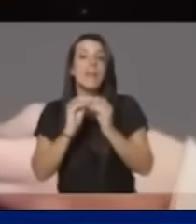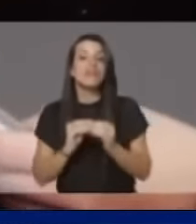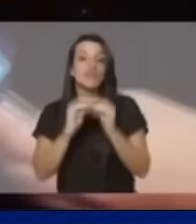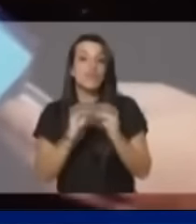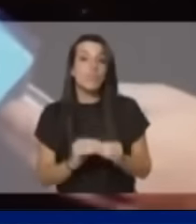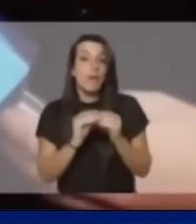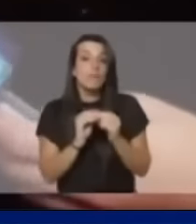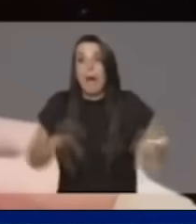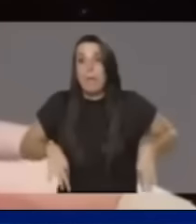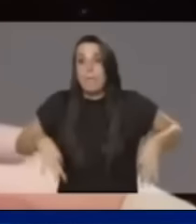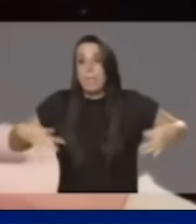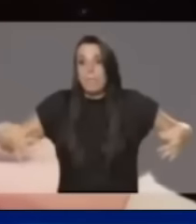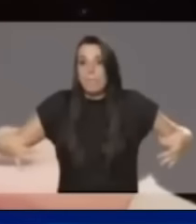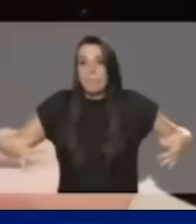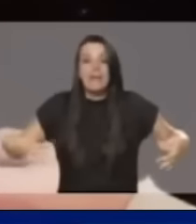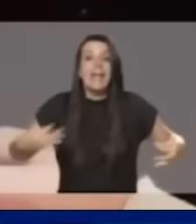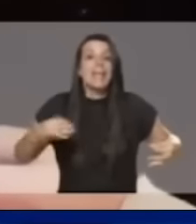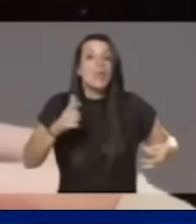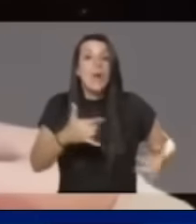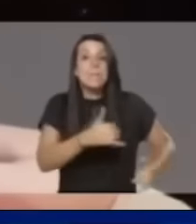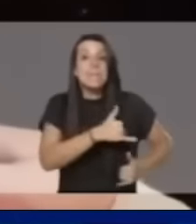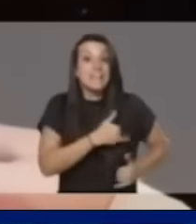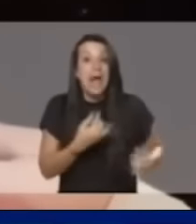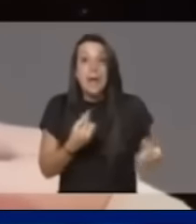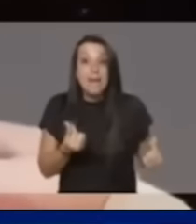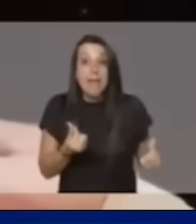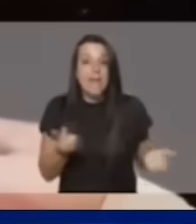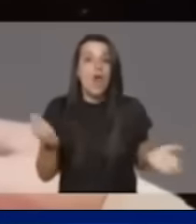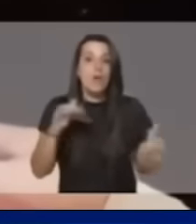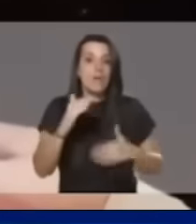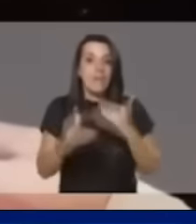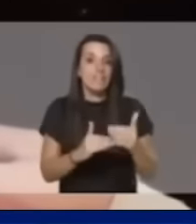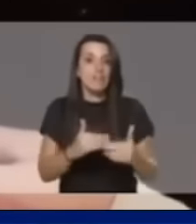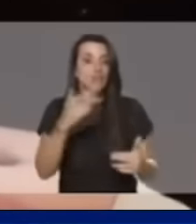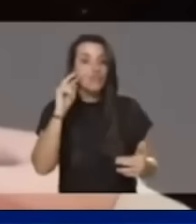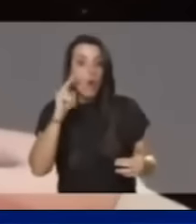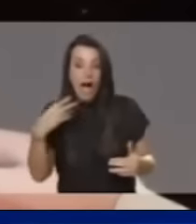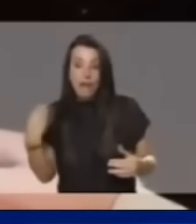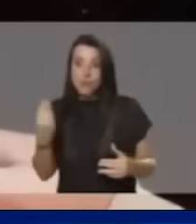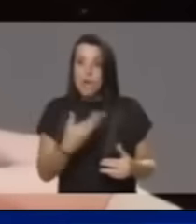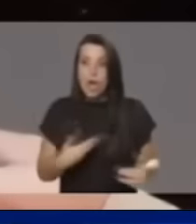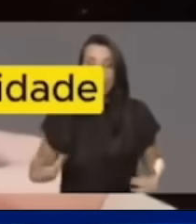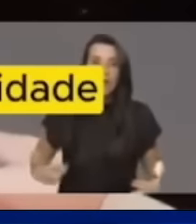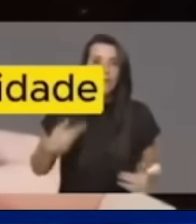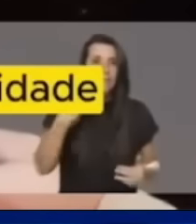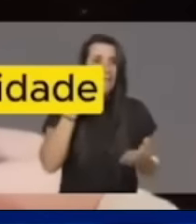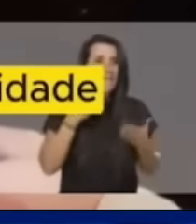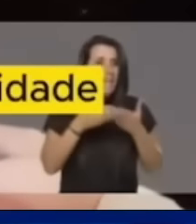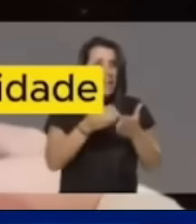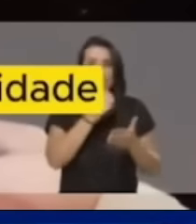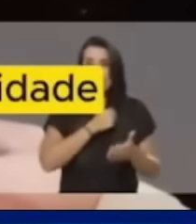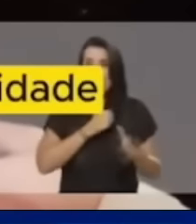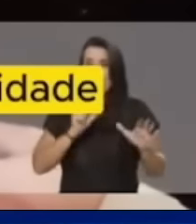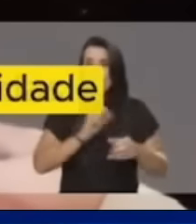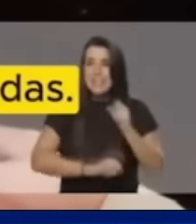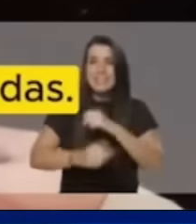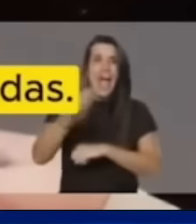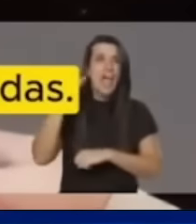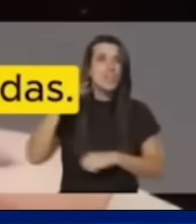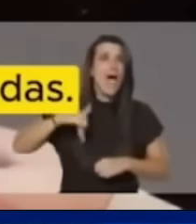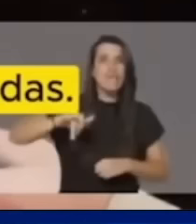adelante procesos de desinversión. Y cuando nosotros asumimos, ese era el plan, esa era la realidad. Barcos de 60 años, aviones al límite de su